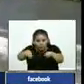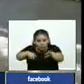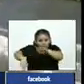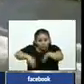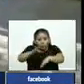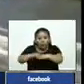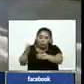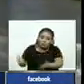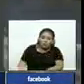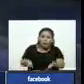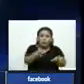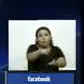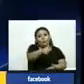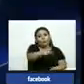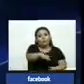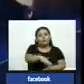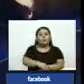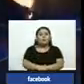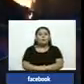natural protegida.